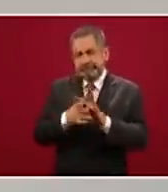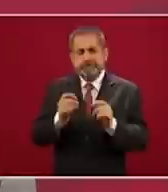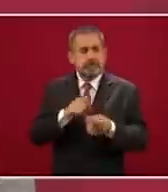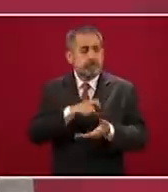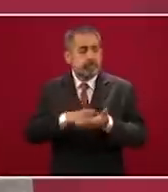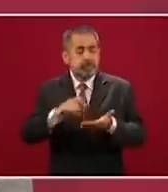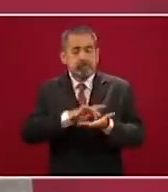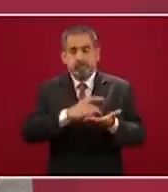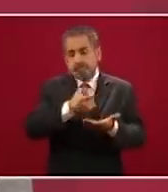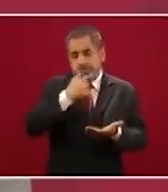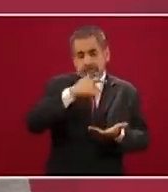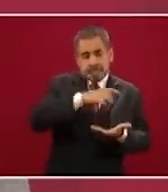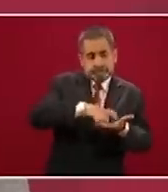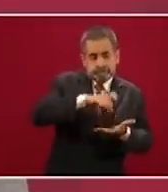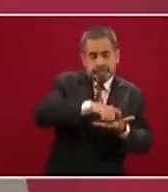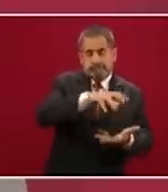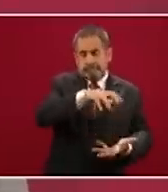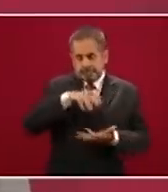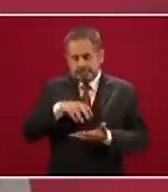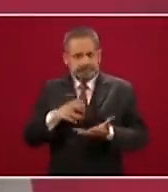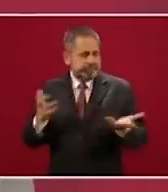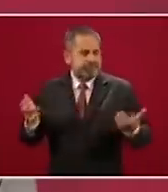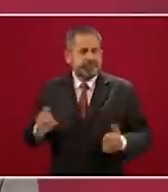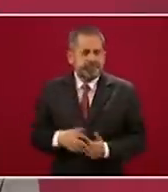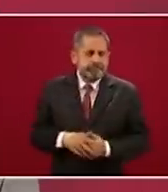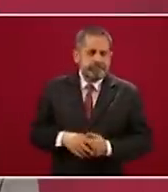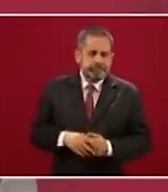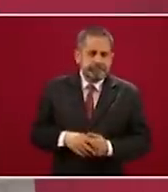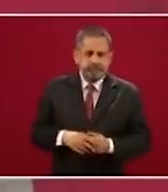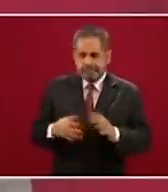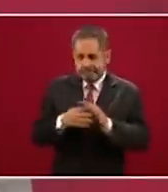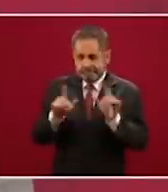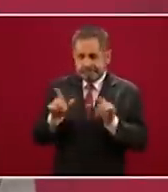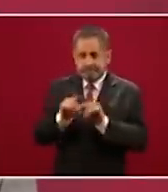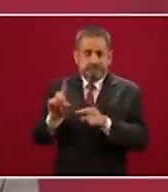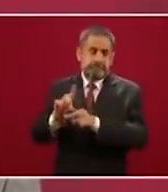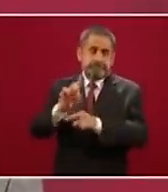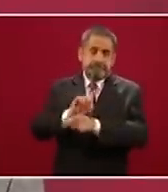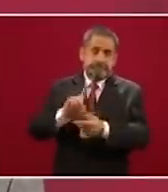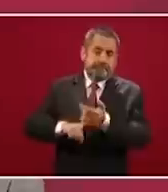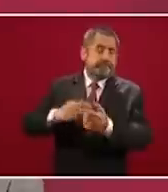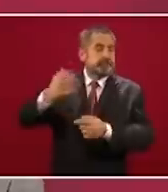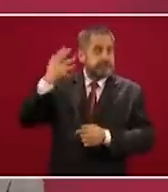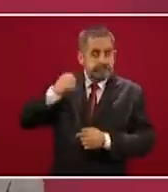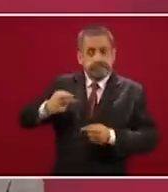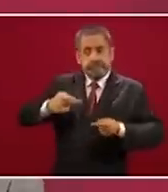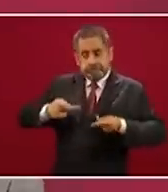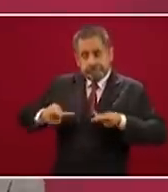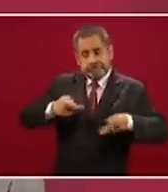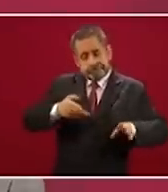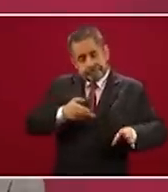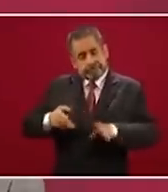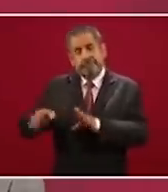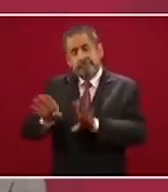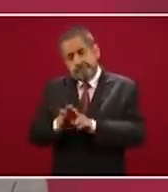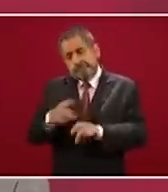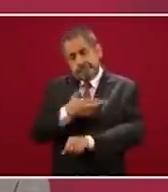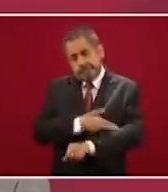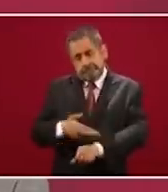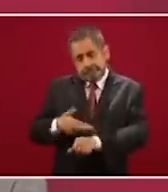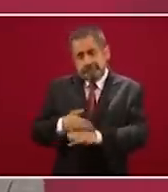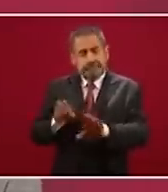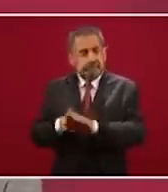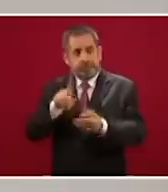compra de estos insumos. En resumen, desde el inicio, la preparación de esta, para enfrentar